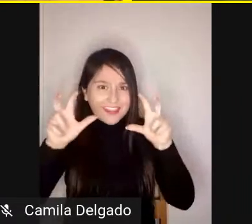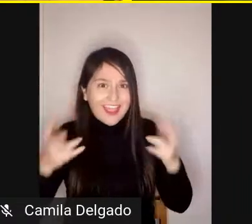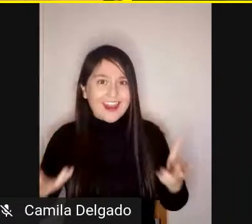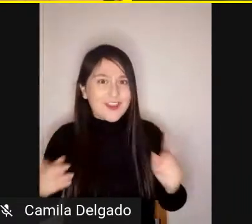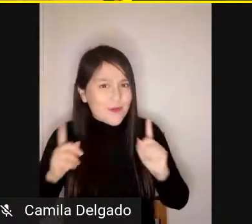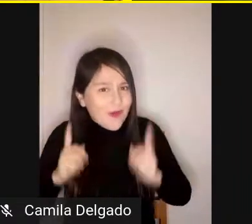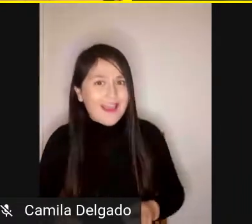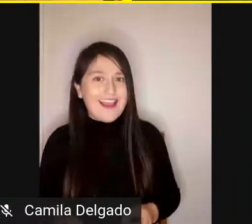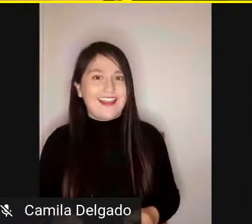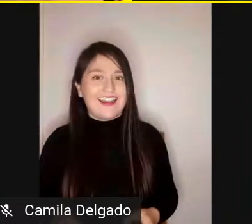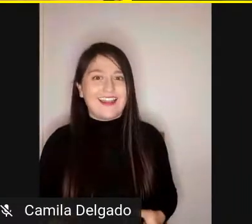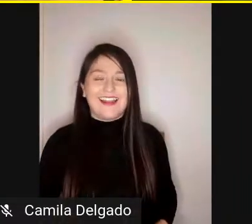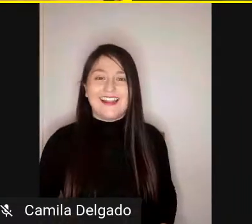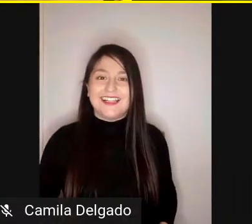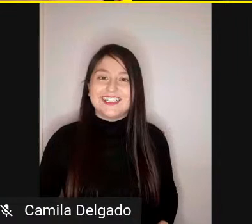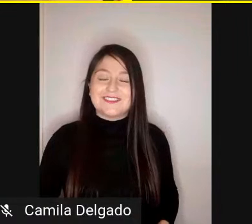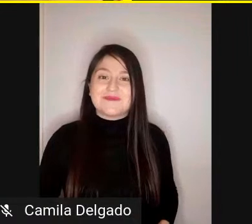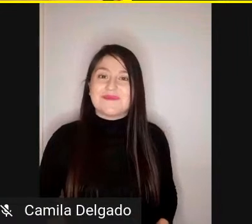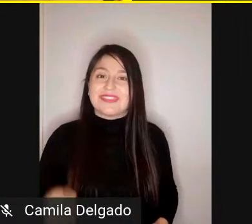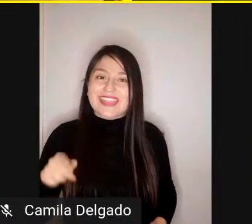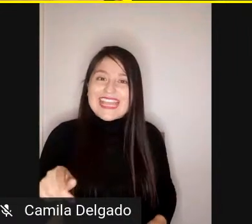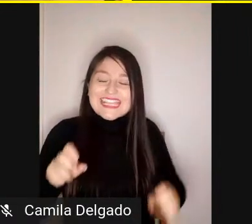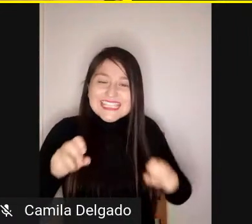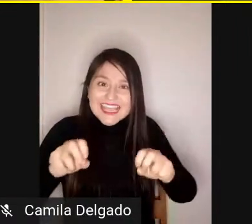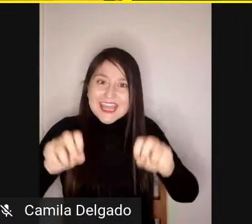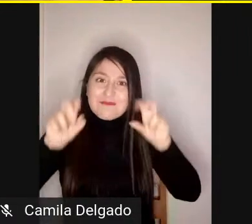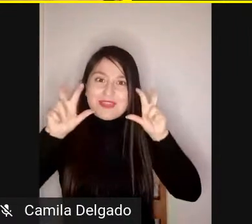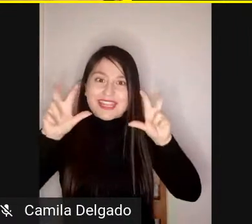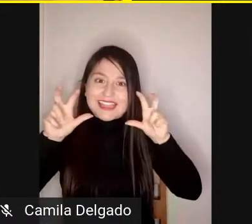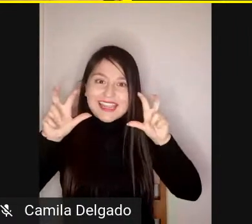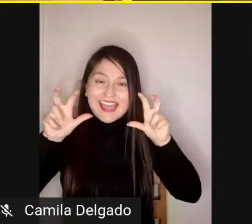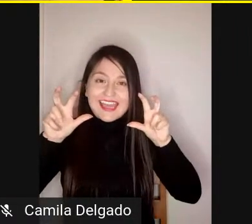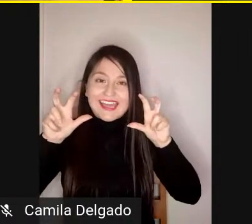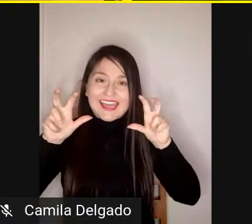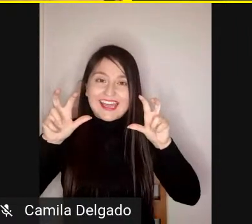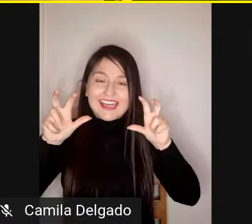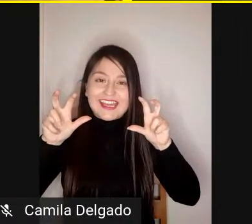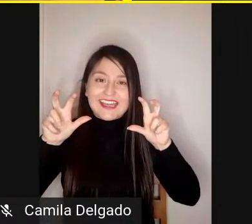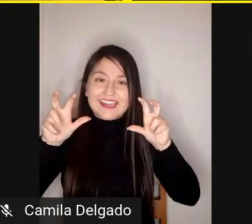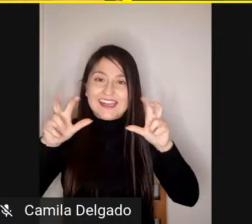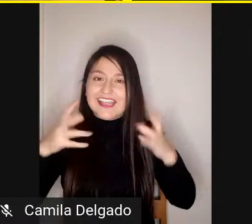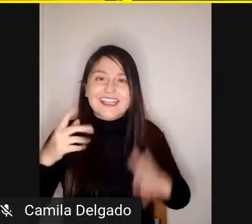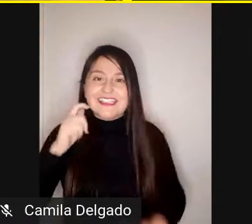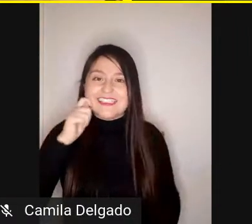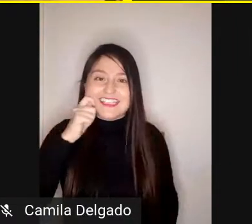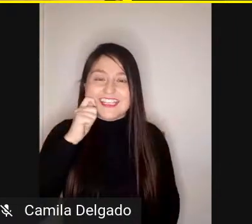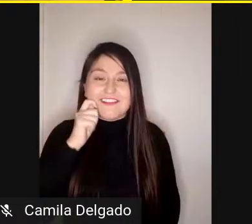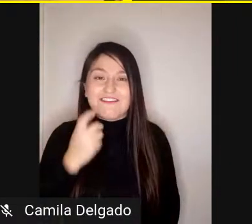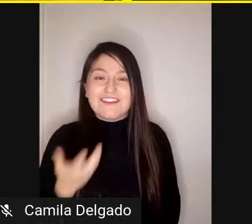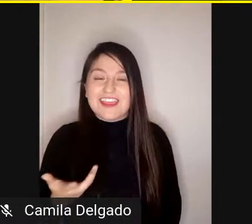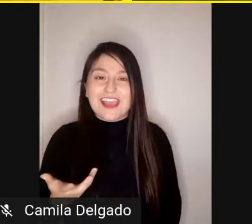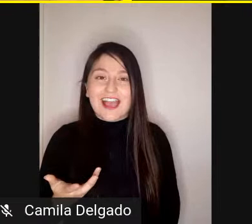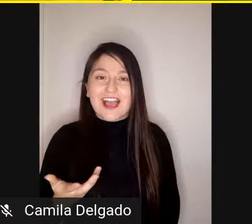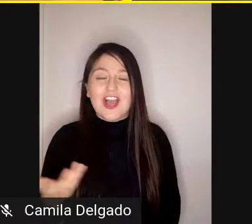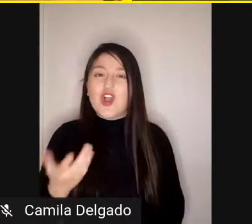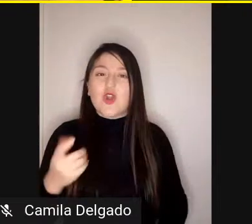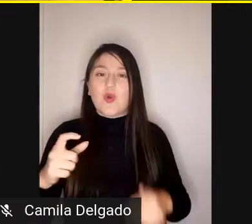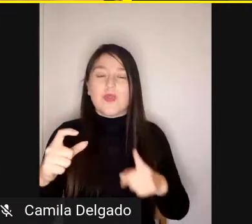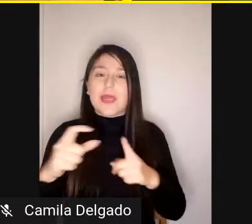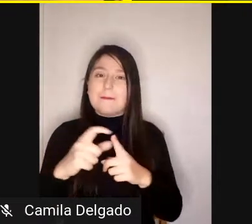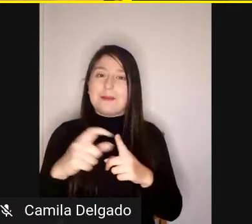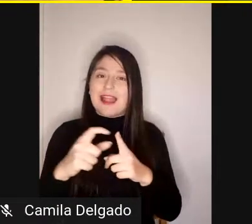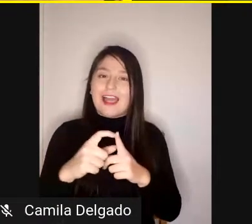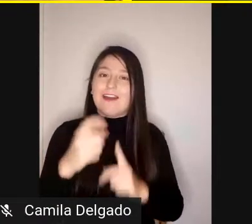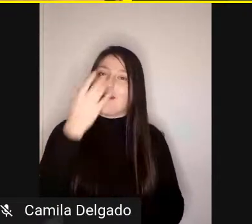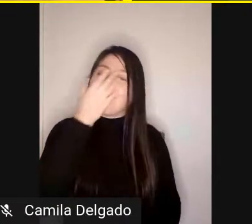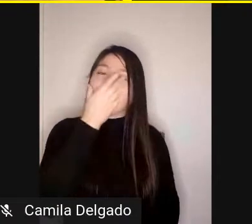¿no? Ese despertar tiene que ver con una palabra re bonita,